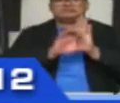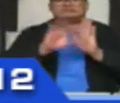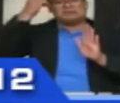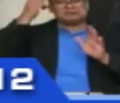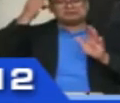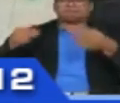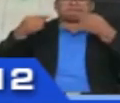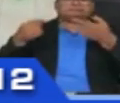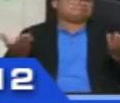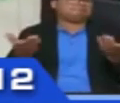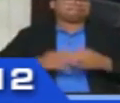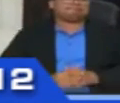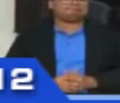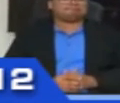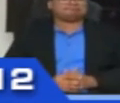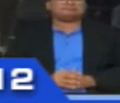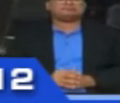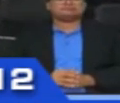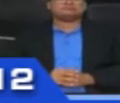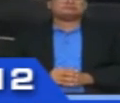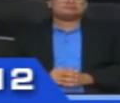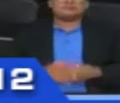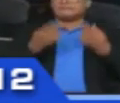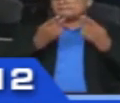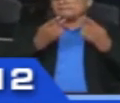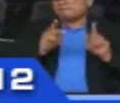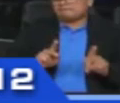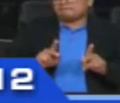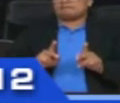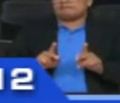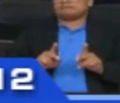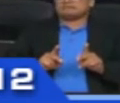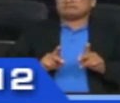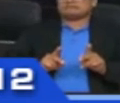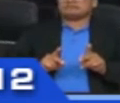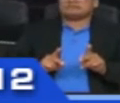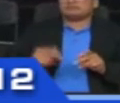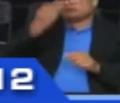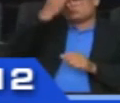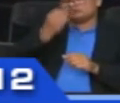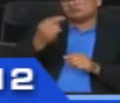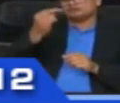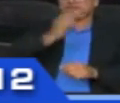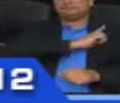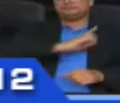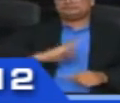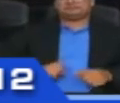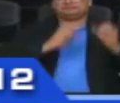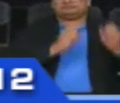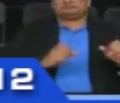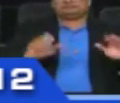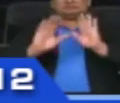procesal penal afecta dos principios fundamentales. Uno es el principio de